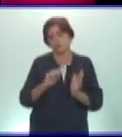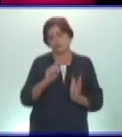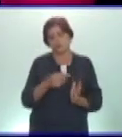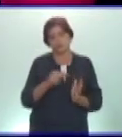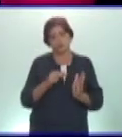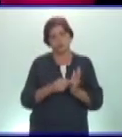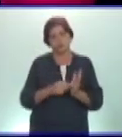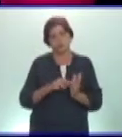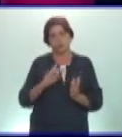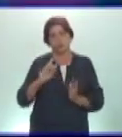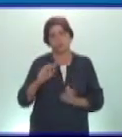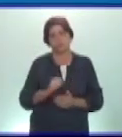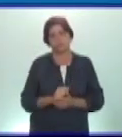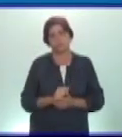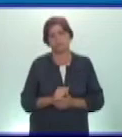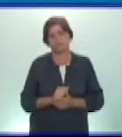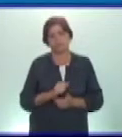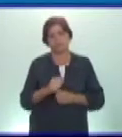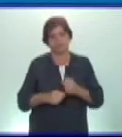español.